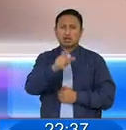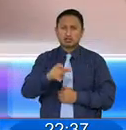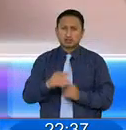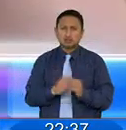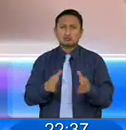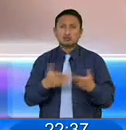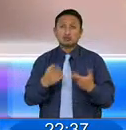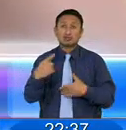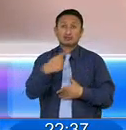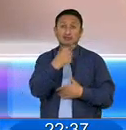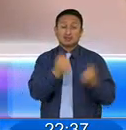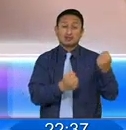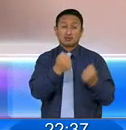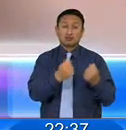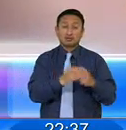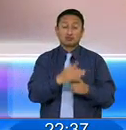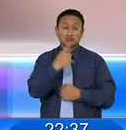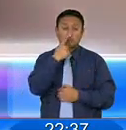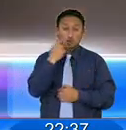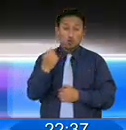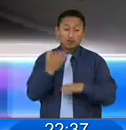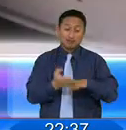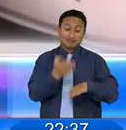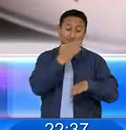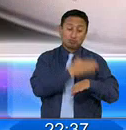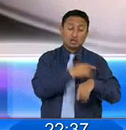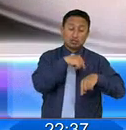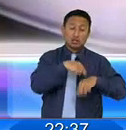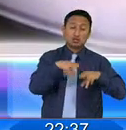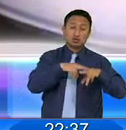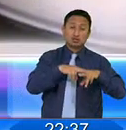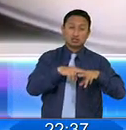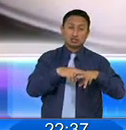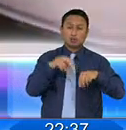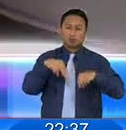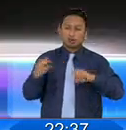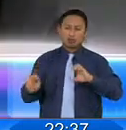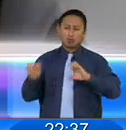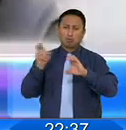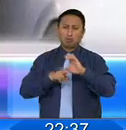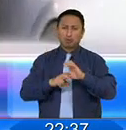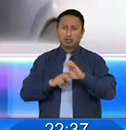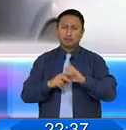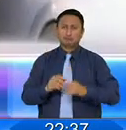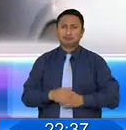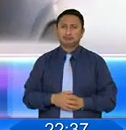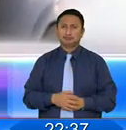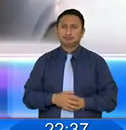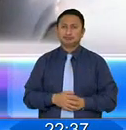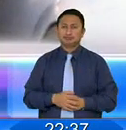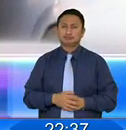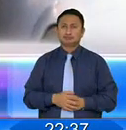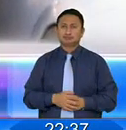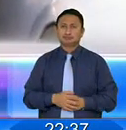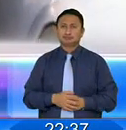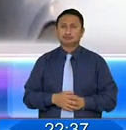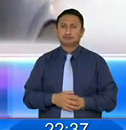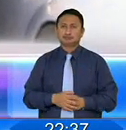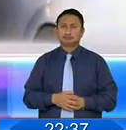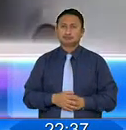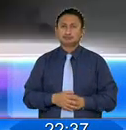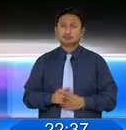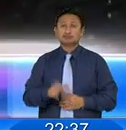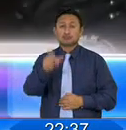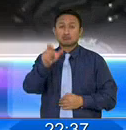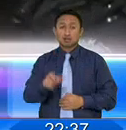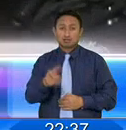en este vehículo, cuyo chofer minutos antes se hizo pasar como taxista informal para coger una carrera. La víctima aborda